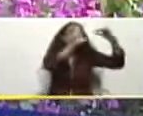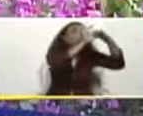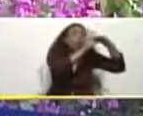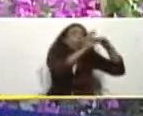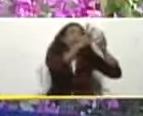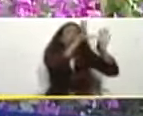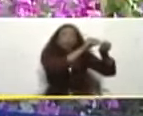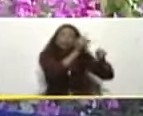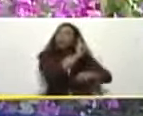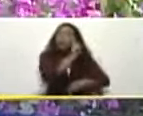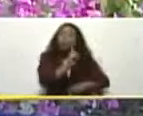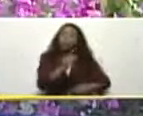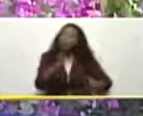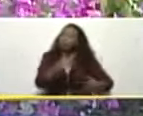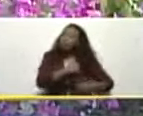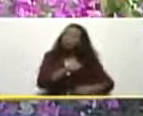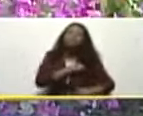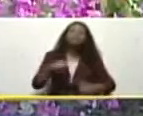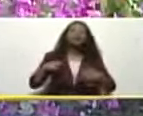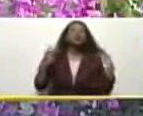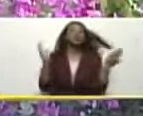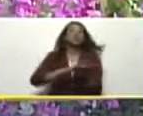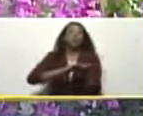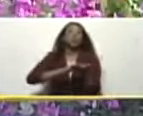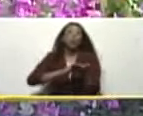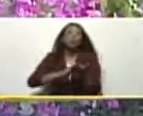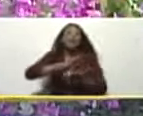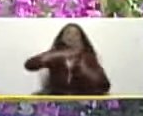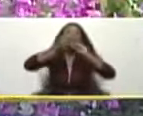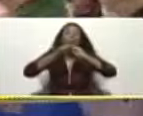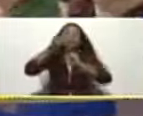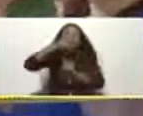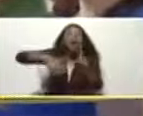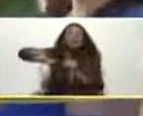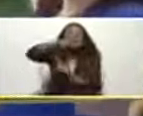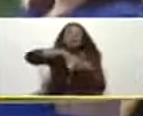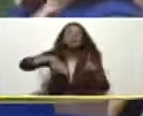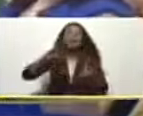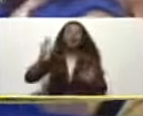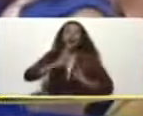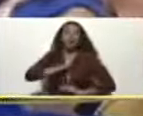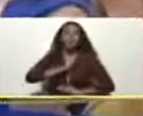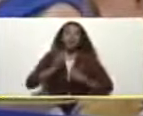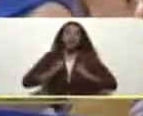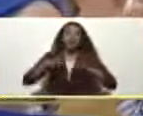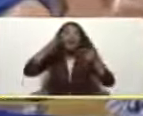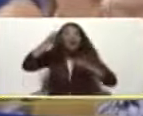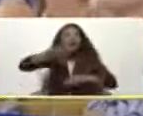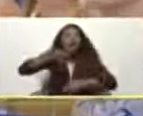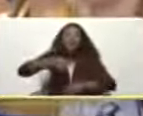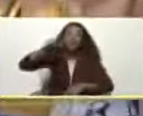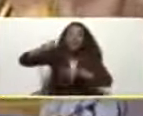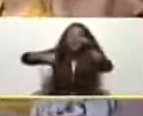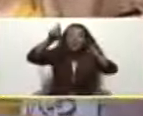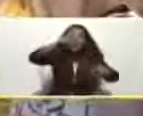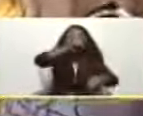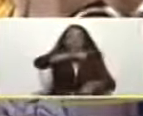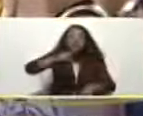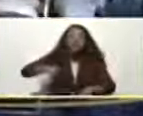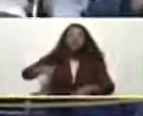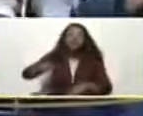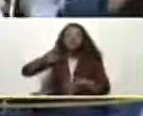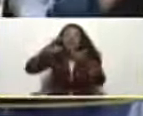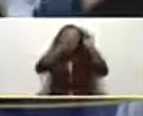actuar con manos propias y tener soluciones adecuadas a las necesidades y